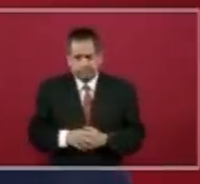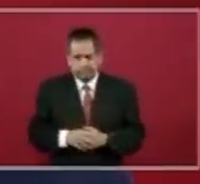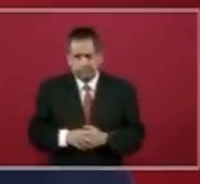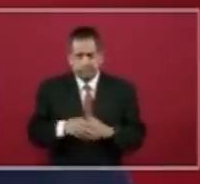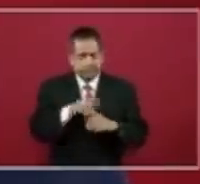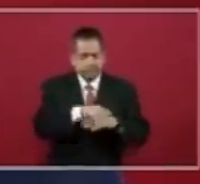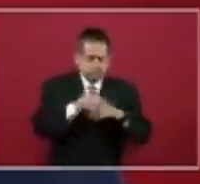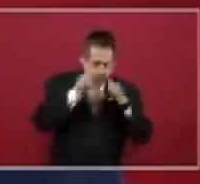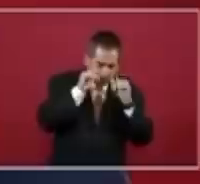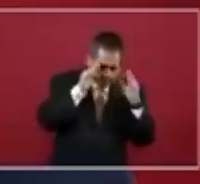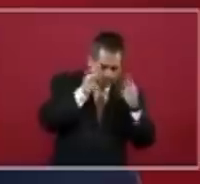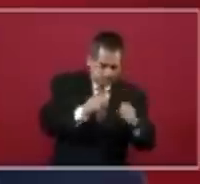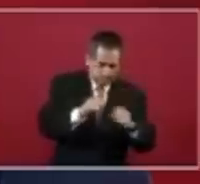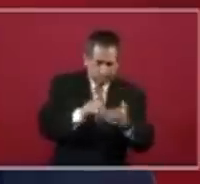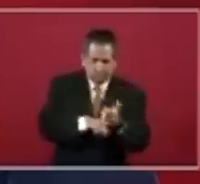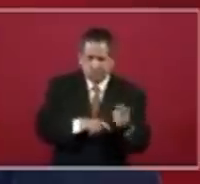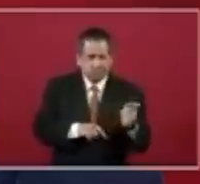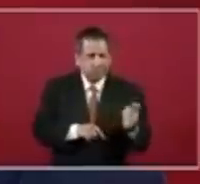dedicadas a la